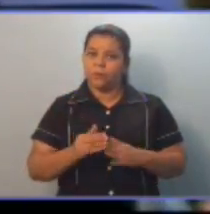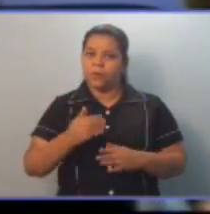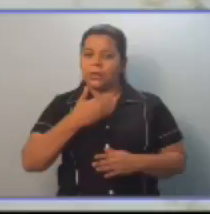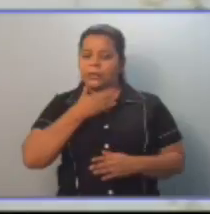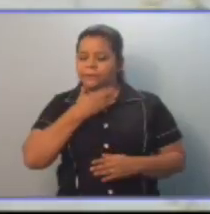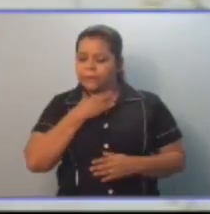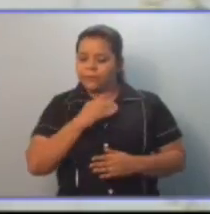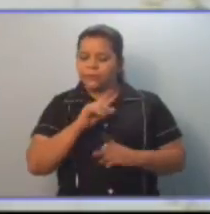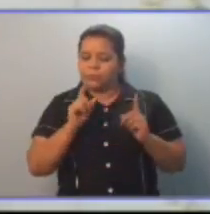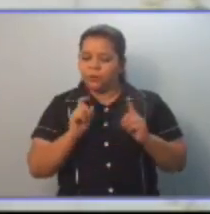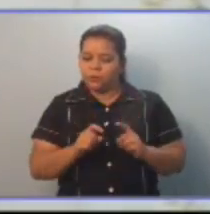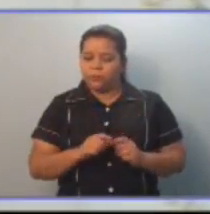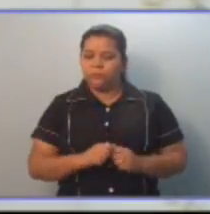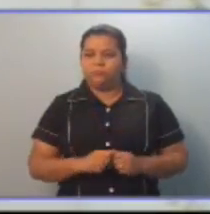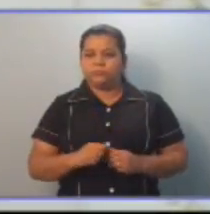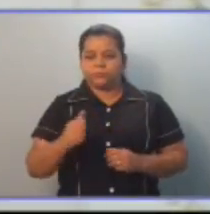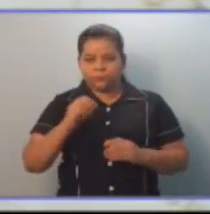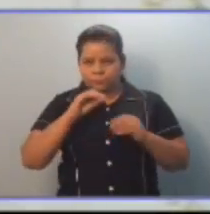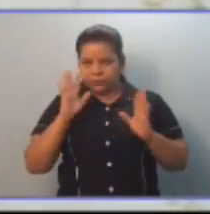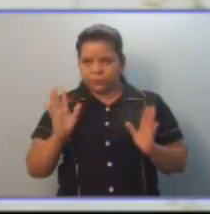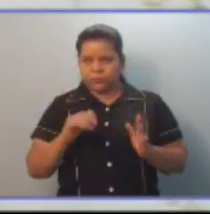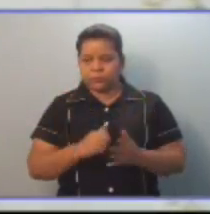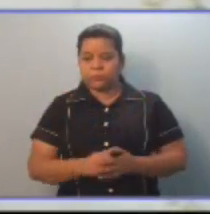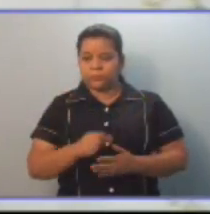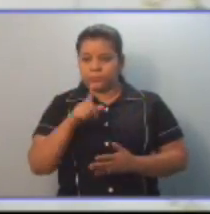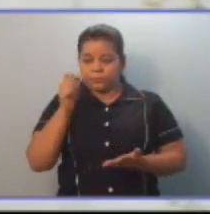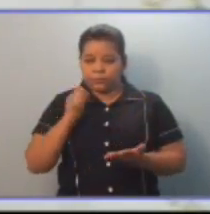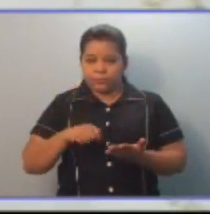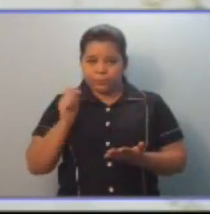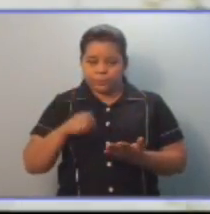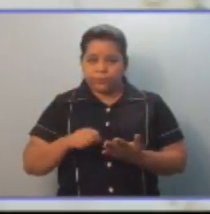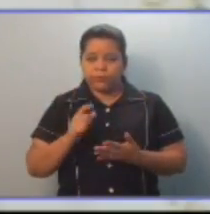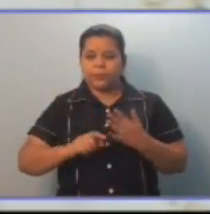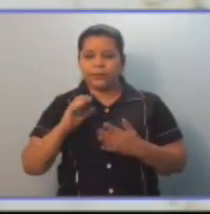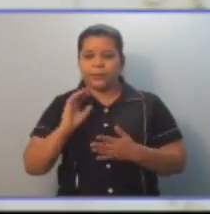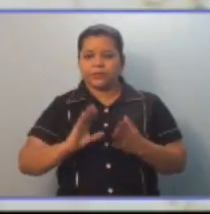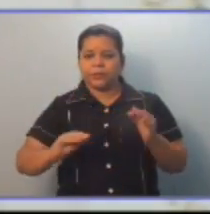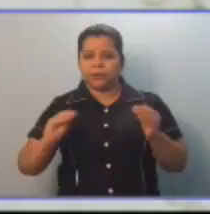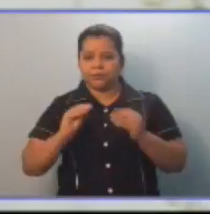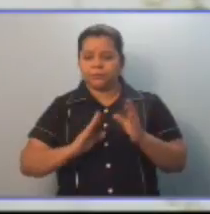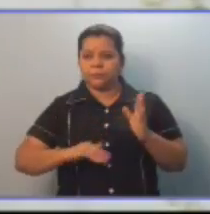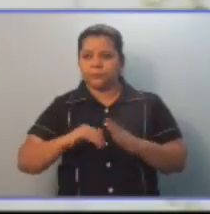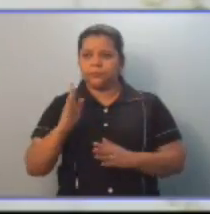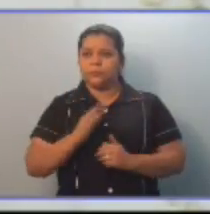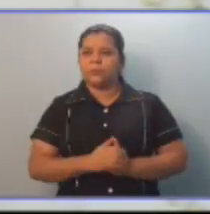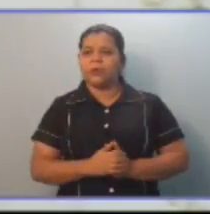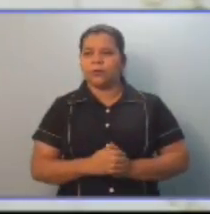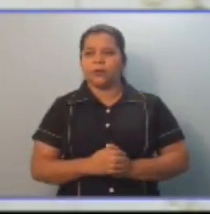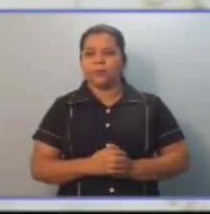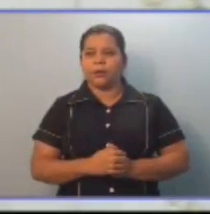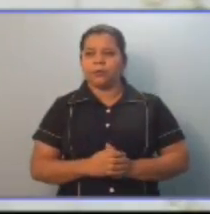compleja. Definitivamente un juez constitucional, como mencionaba antes, no puede desconocer el